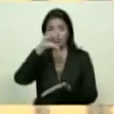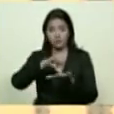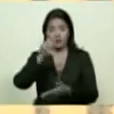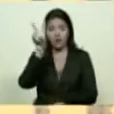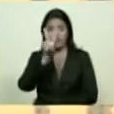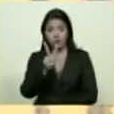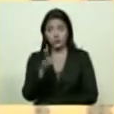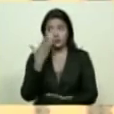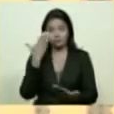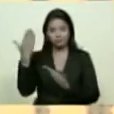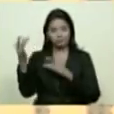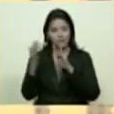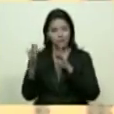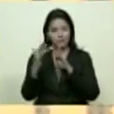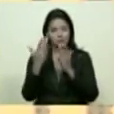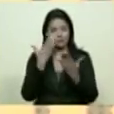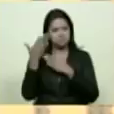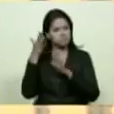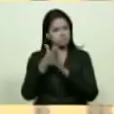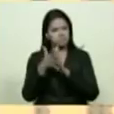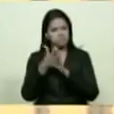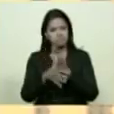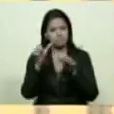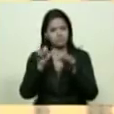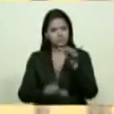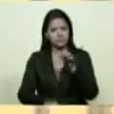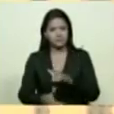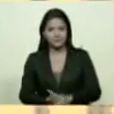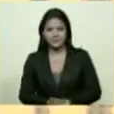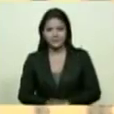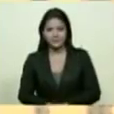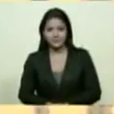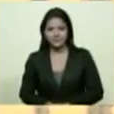en Caracas, así que vamos de inmediato para allá para ver cómo se desarrolla este foro.